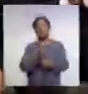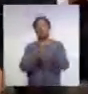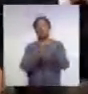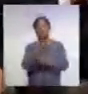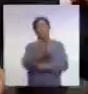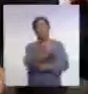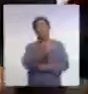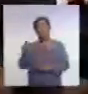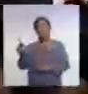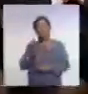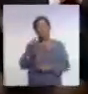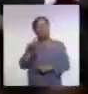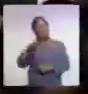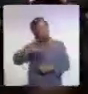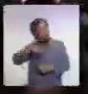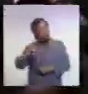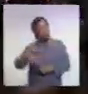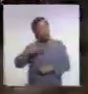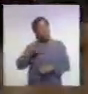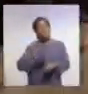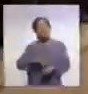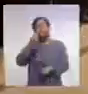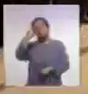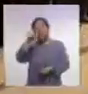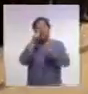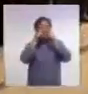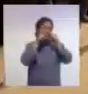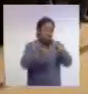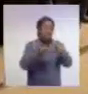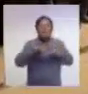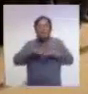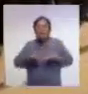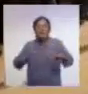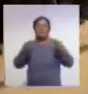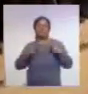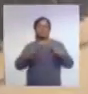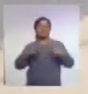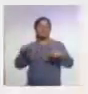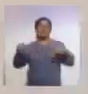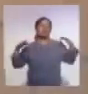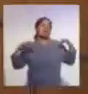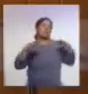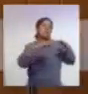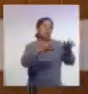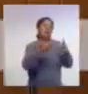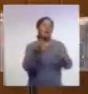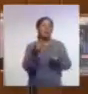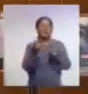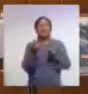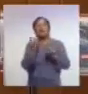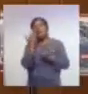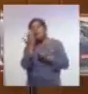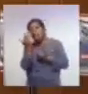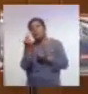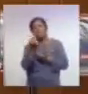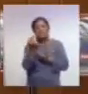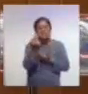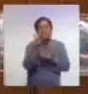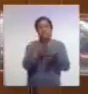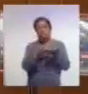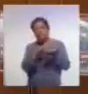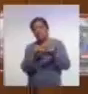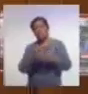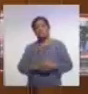Civil a poner su mayor esfuerzo para atender con calidad a la población que acude a realizar trámites. Tendremos que irlo manejando